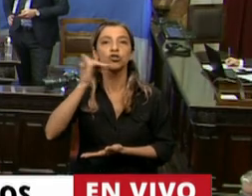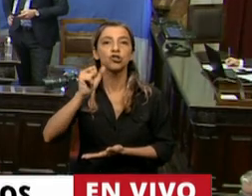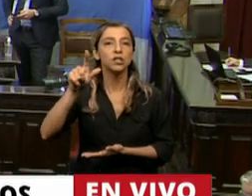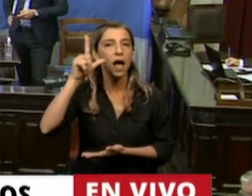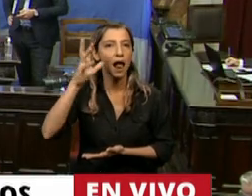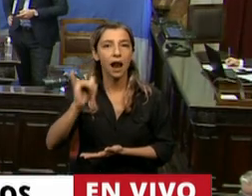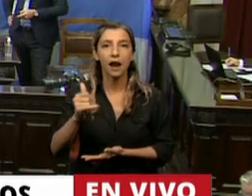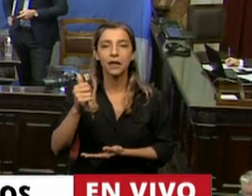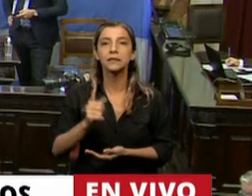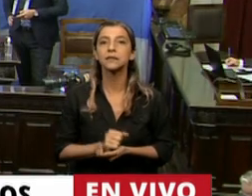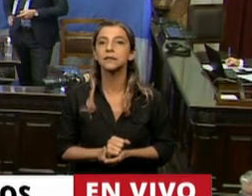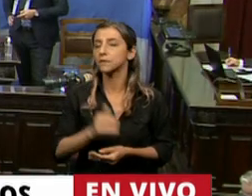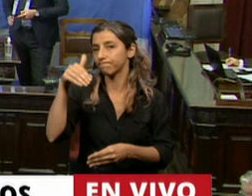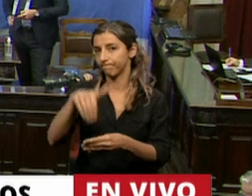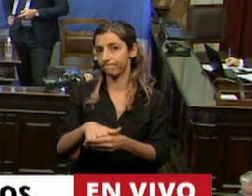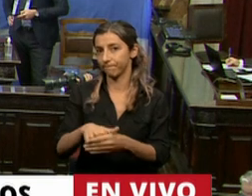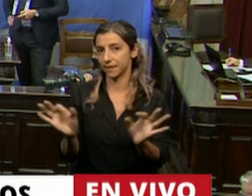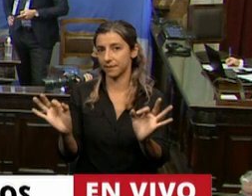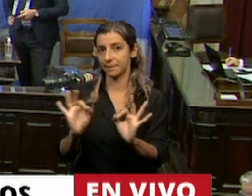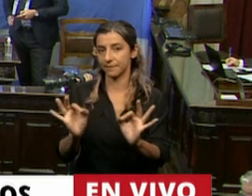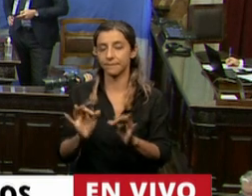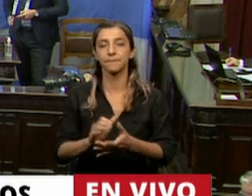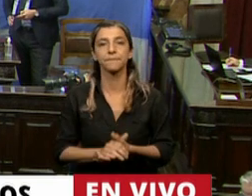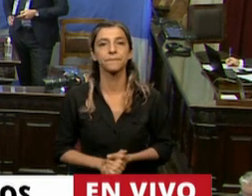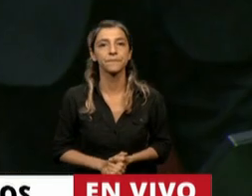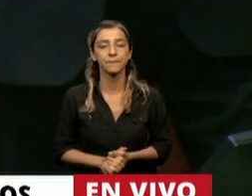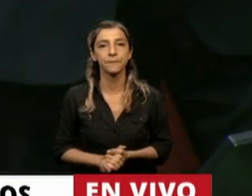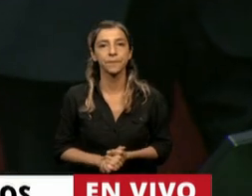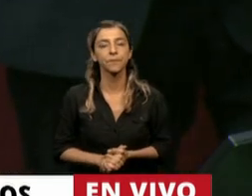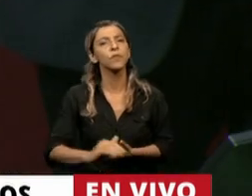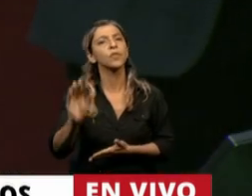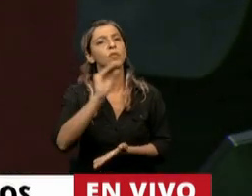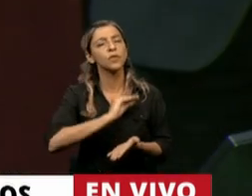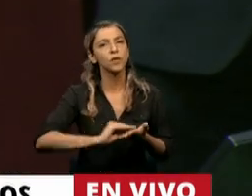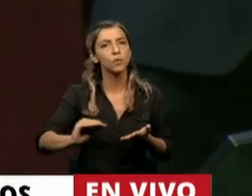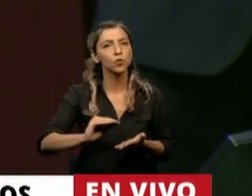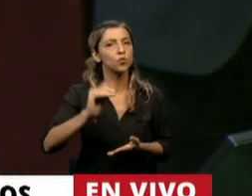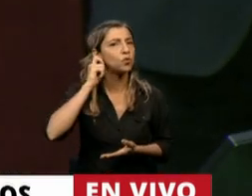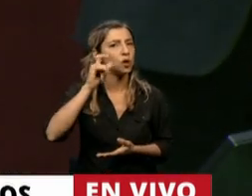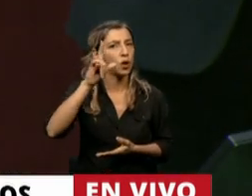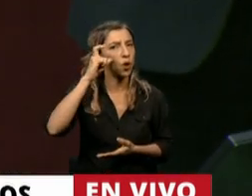González abstención presidente diputado Francisco